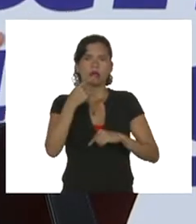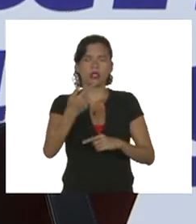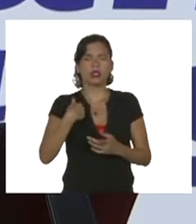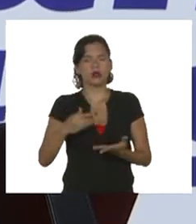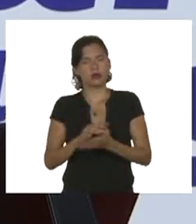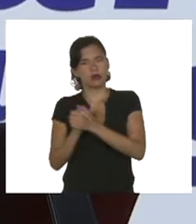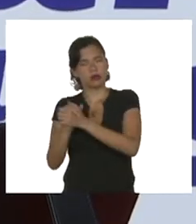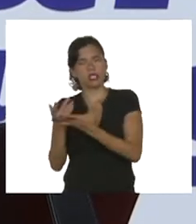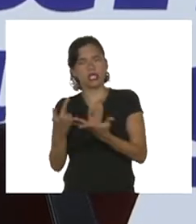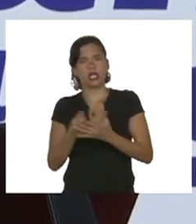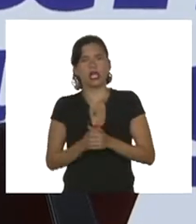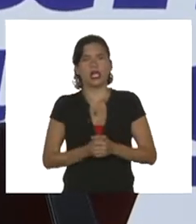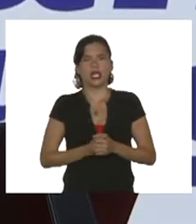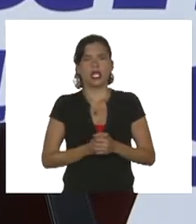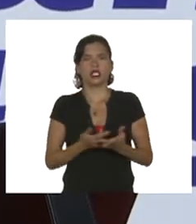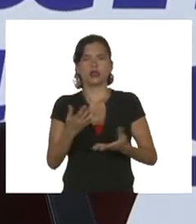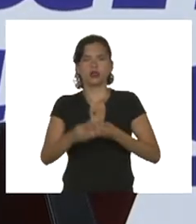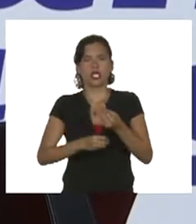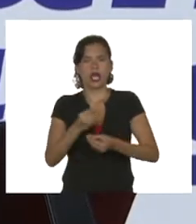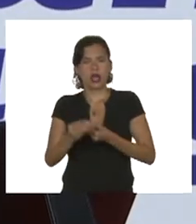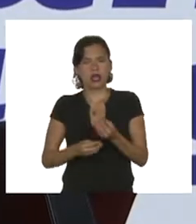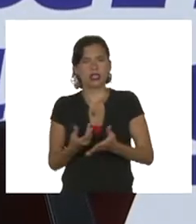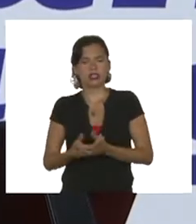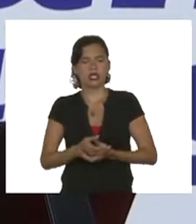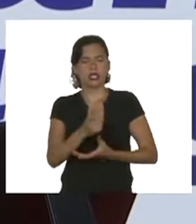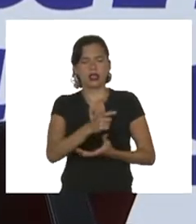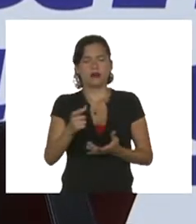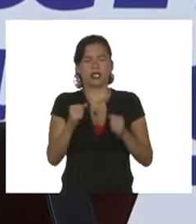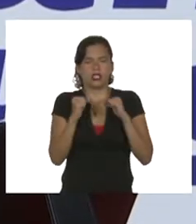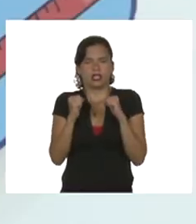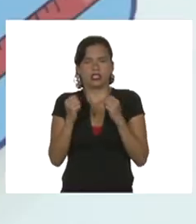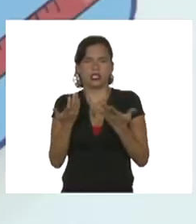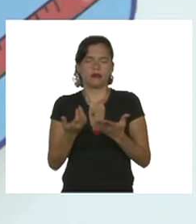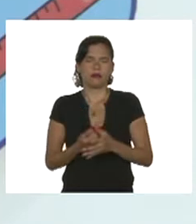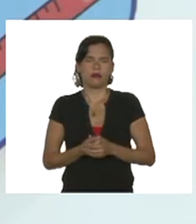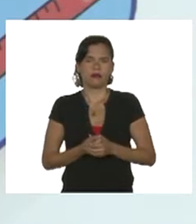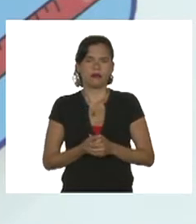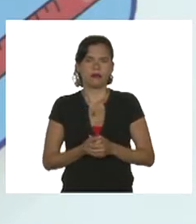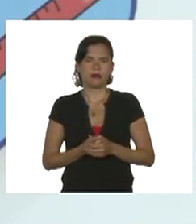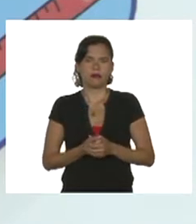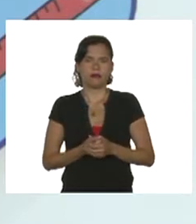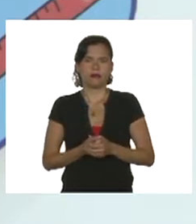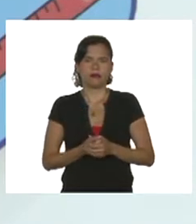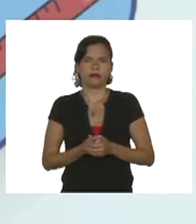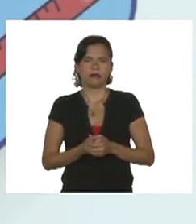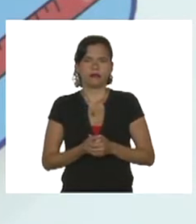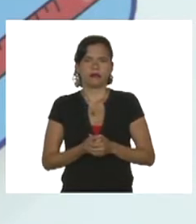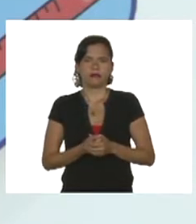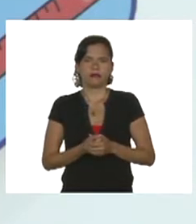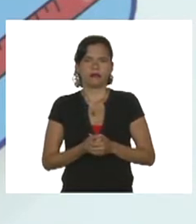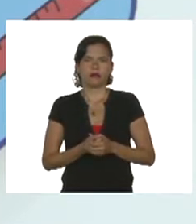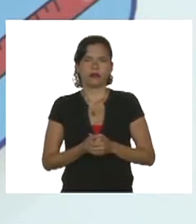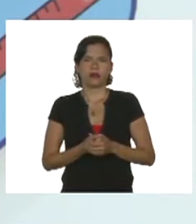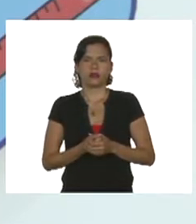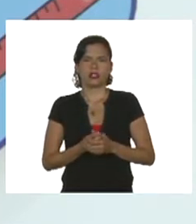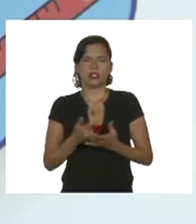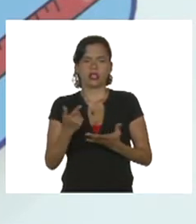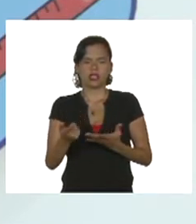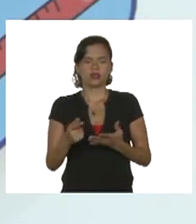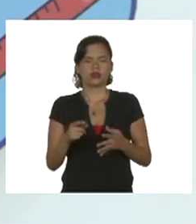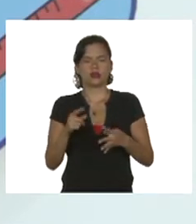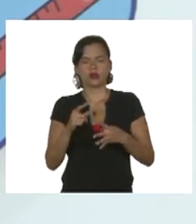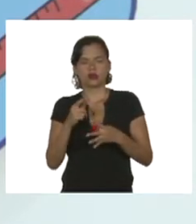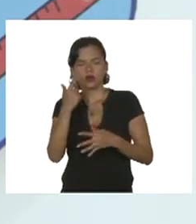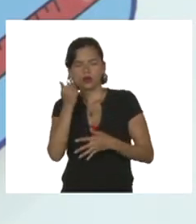compañera, esto es un ritual que se da en las partes andinas. Sí, eso es algo que es una eventualidad o unos rituales que